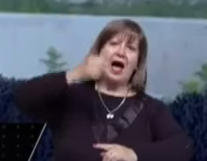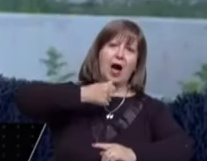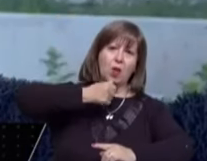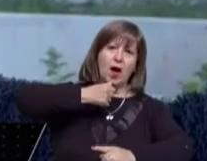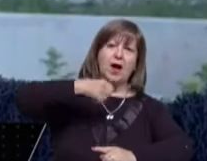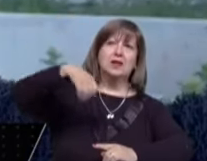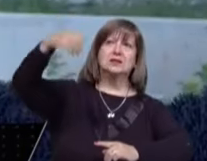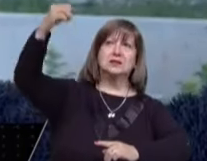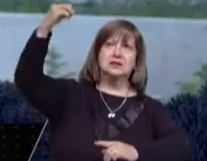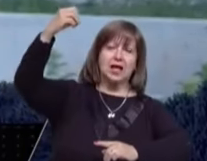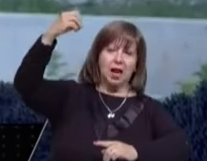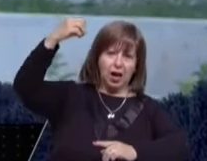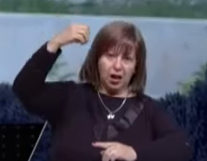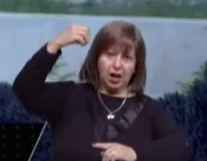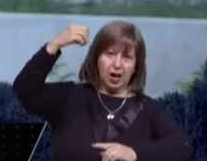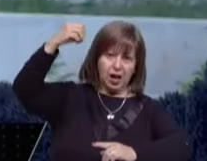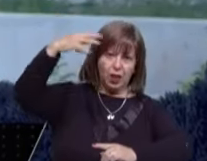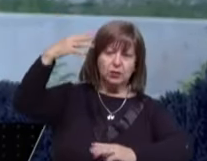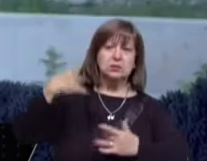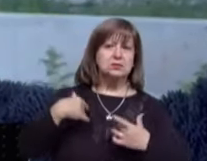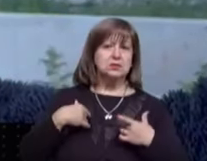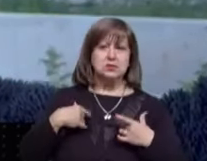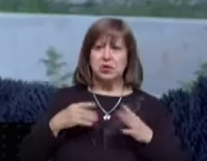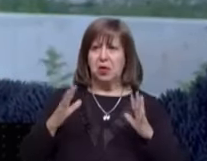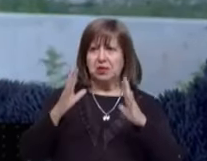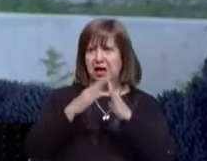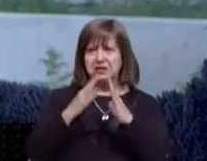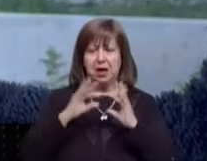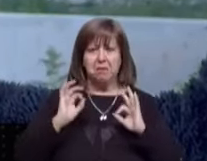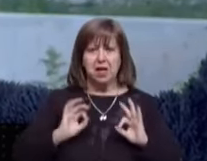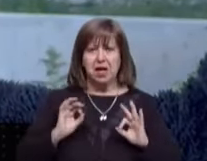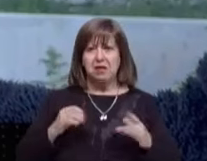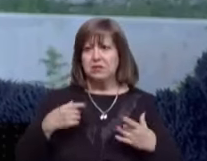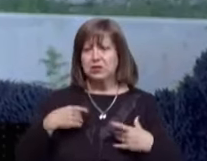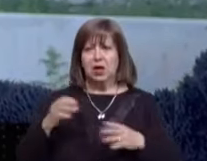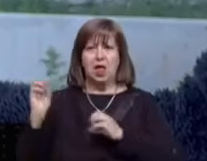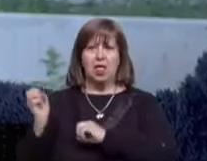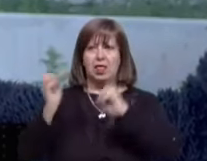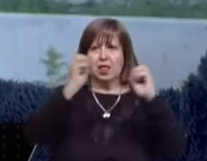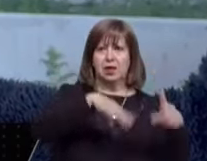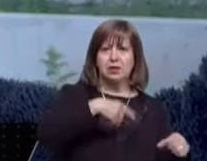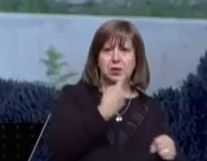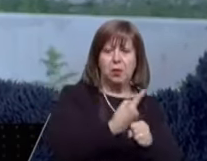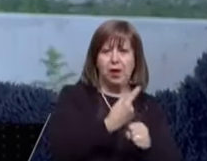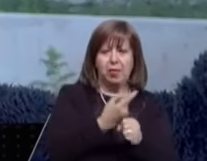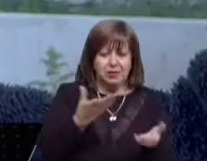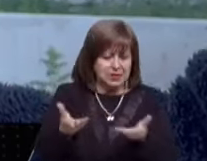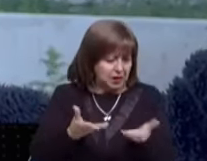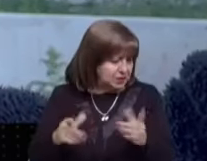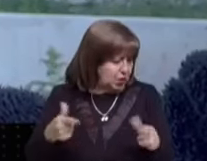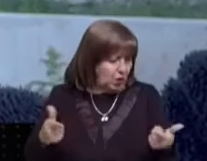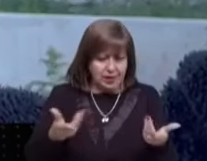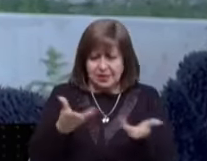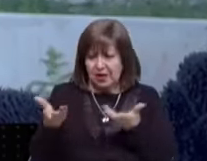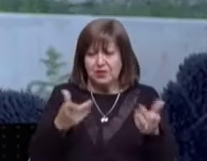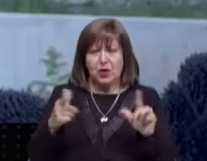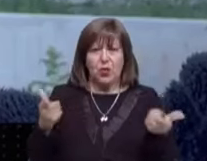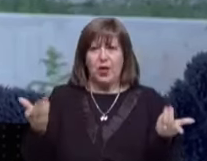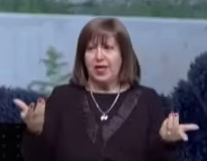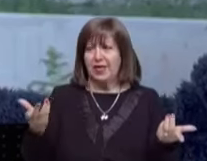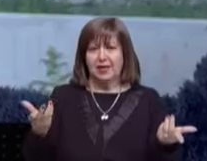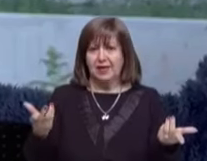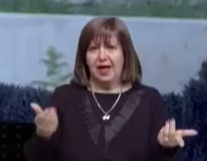edificar y yo tengo la casa prácticamente terminada y no me puedo mudar porque no tengo los servicio y estamos a